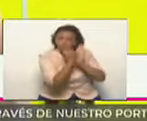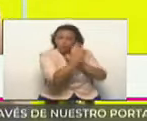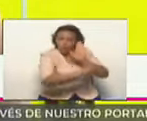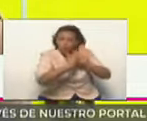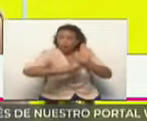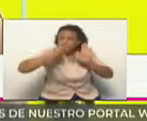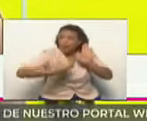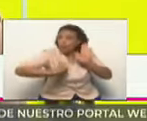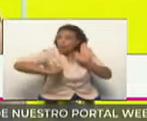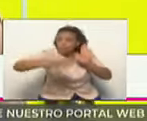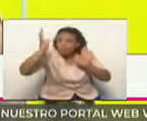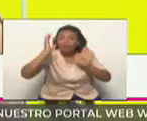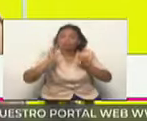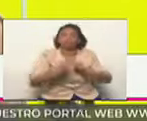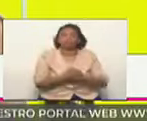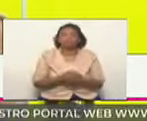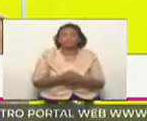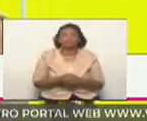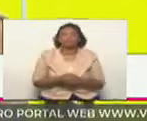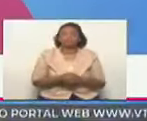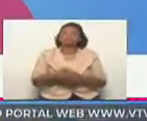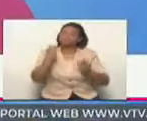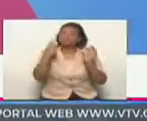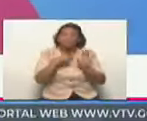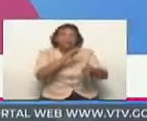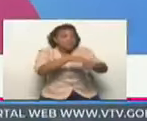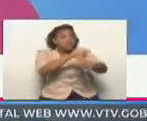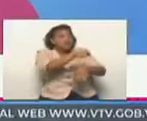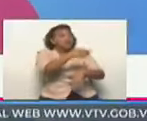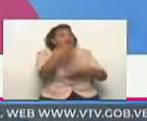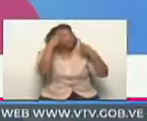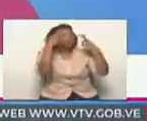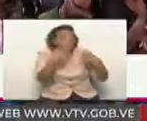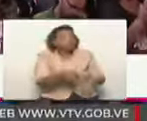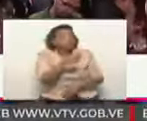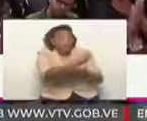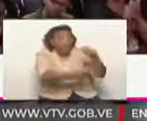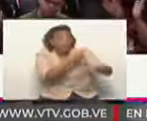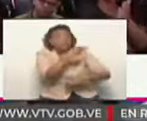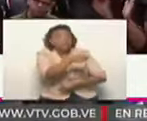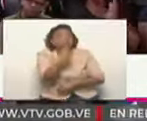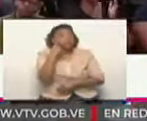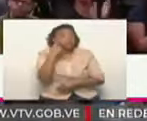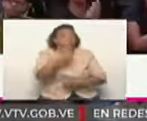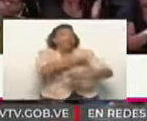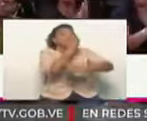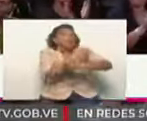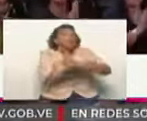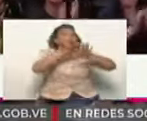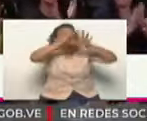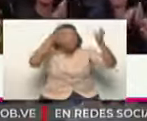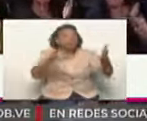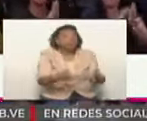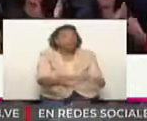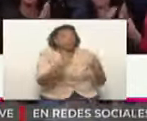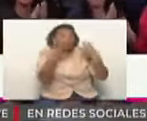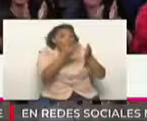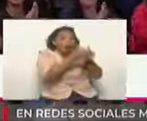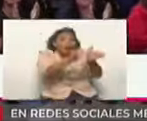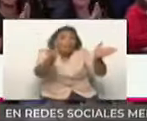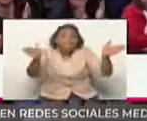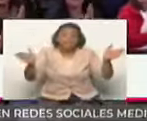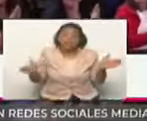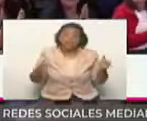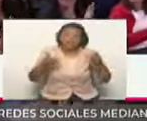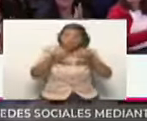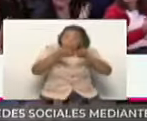va a enviar a estos mercados internacionales. Correcto, fíjense ustedes, las puertas del mundo abiertas, del nuevo